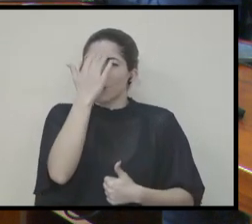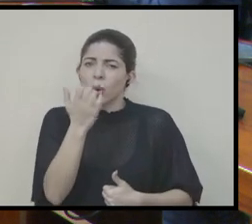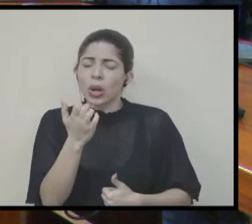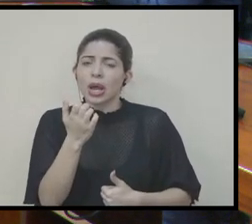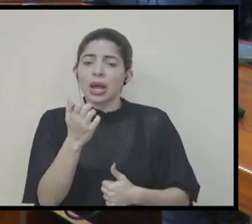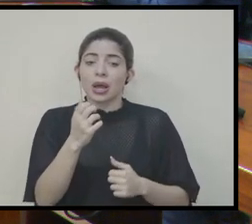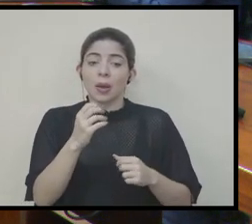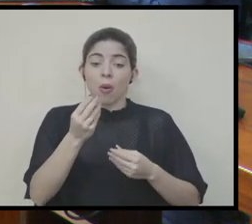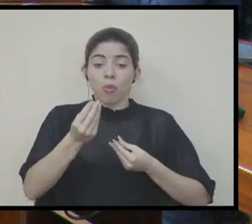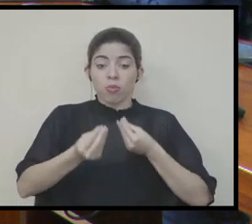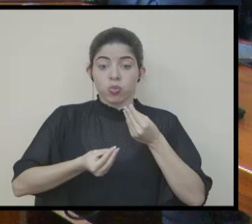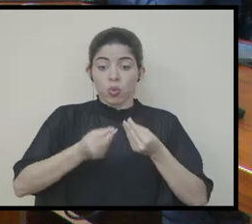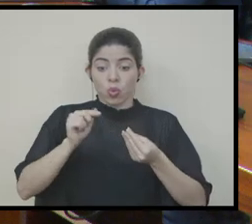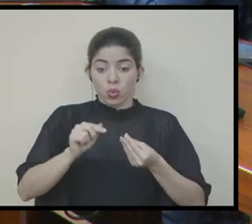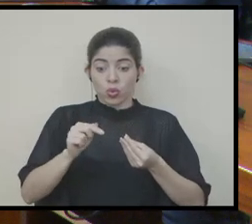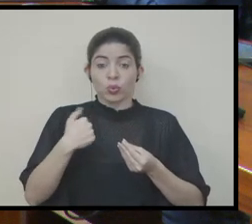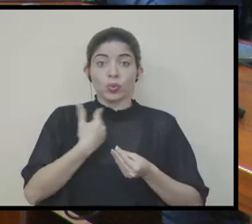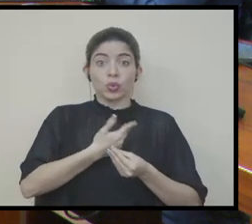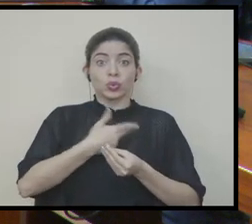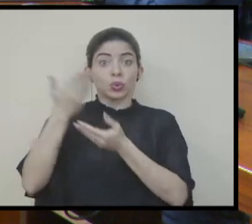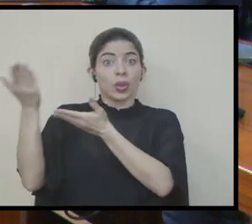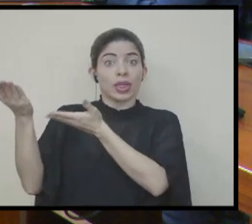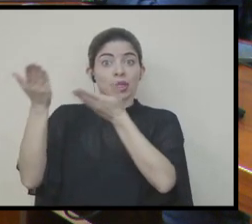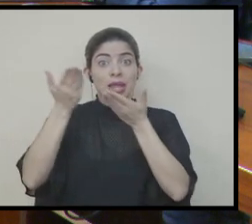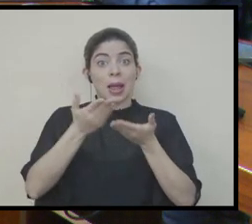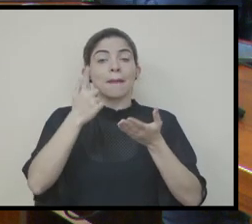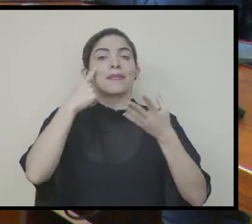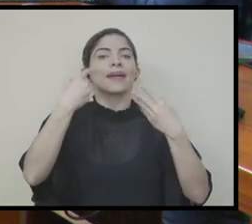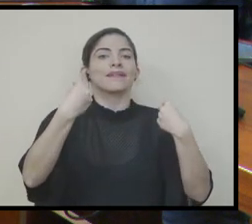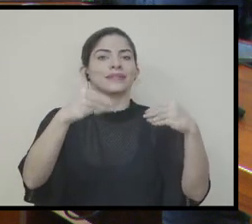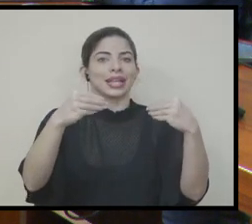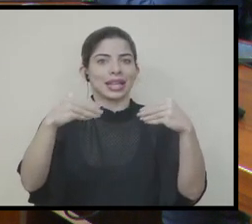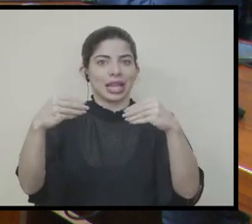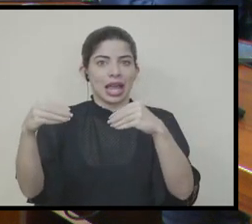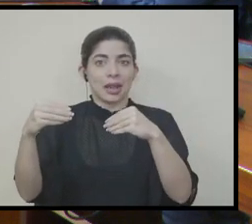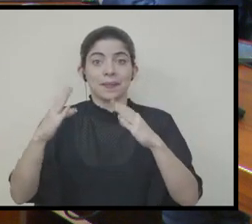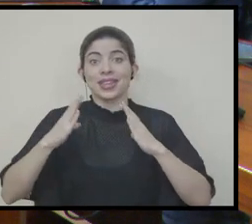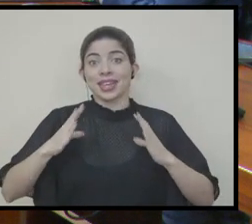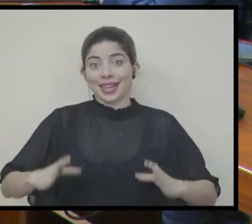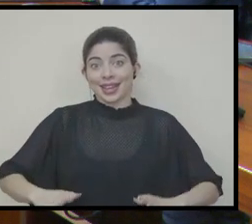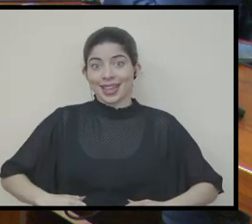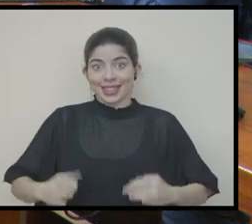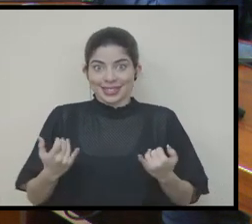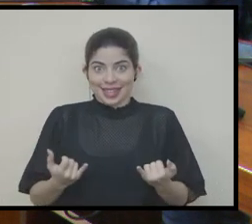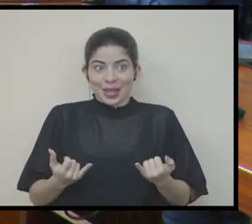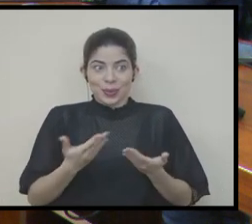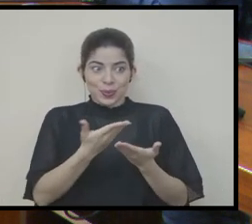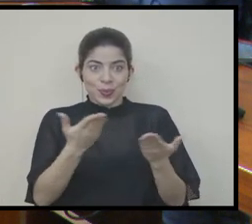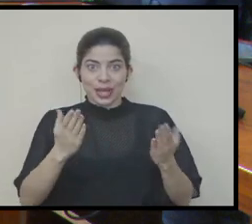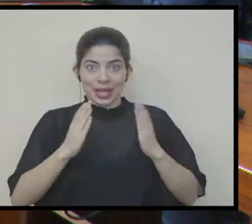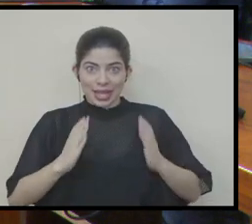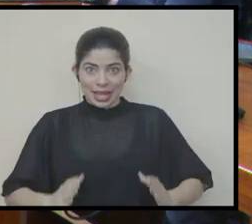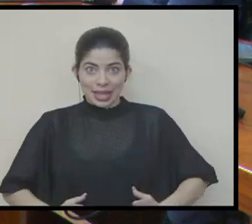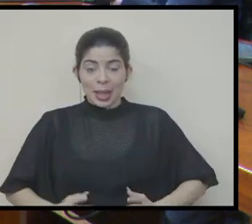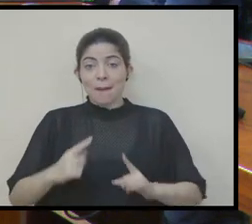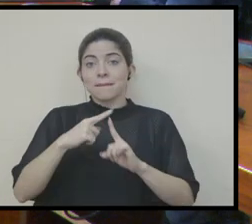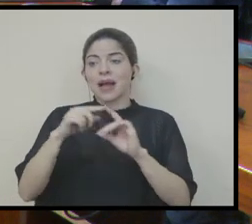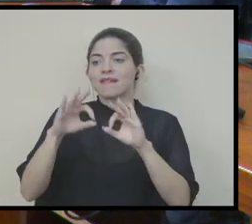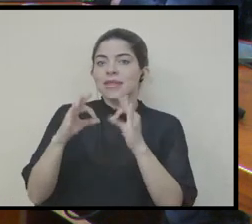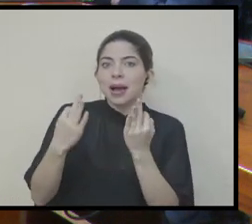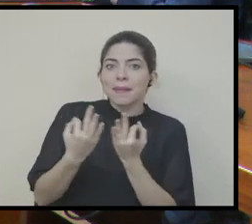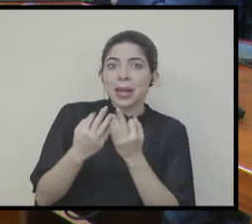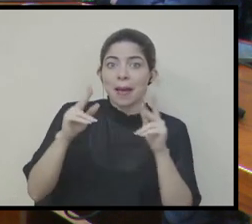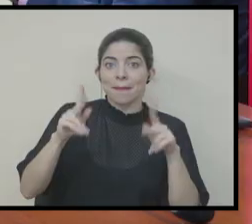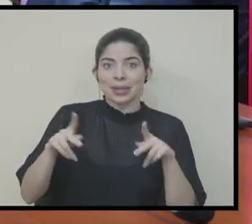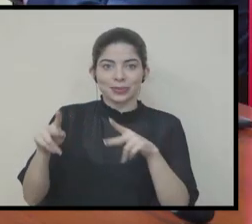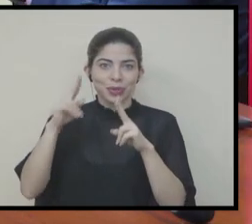para empezar el producto, nosotros lo trajimos para vendérselo a clientes actuales y a familiares y